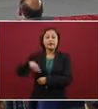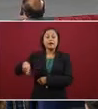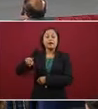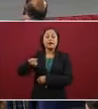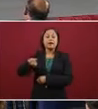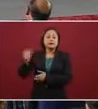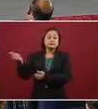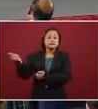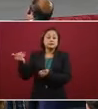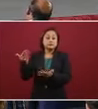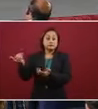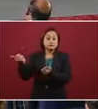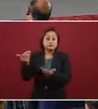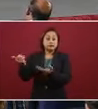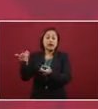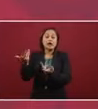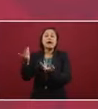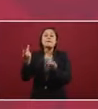remesa,